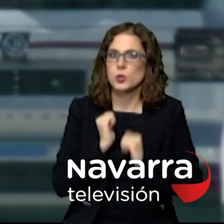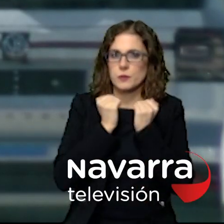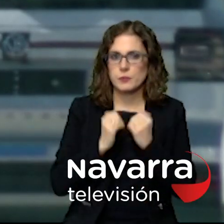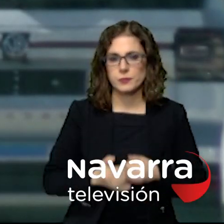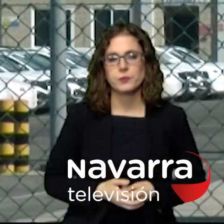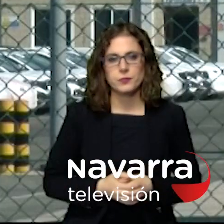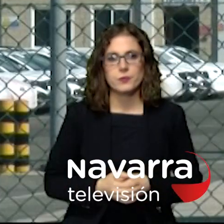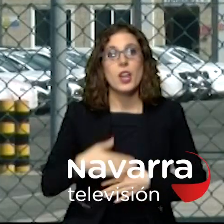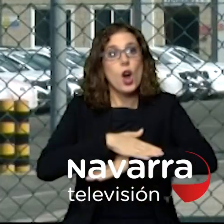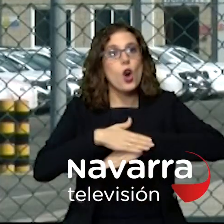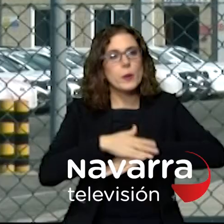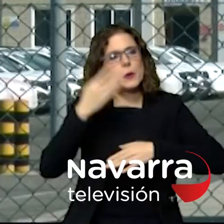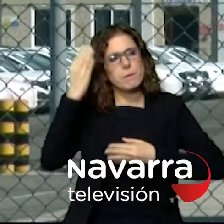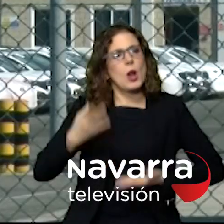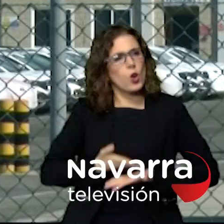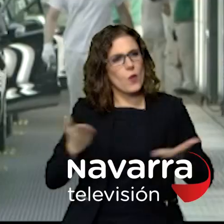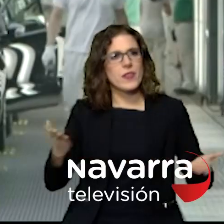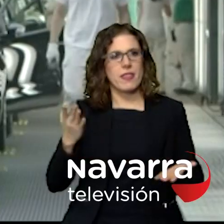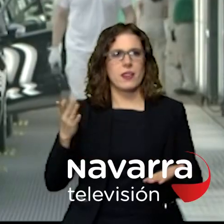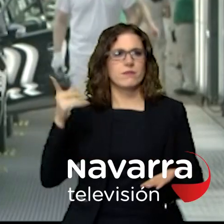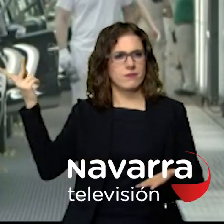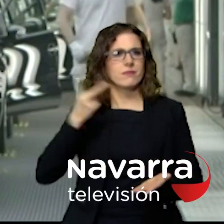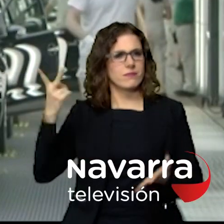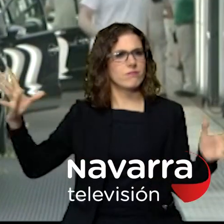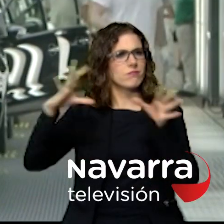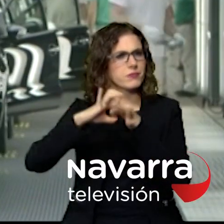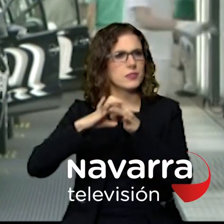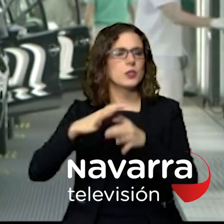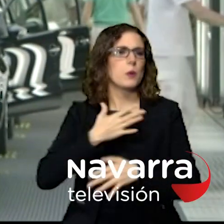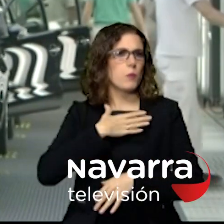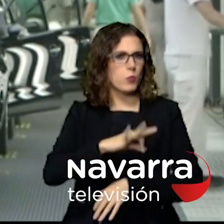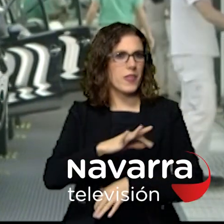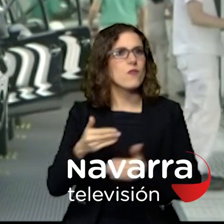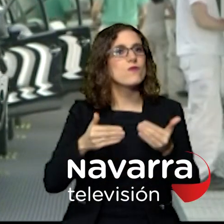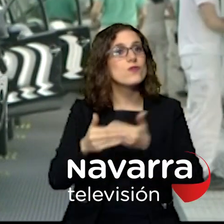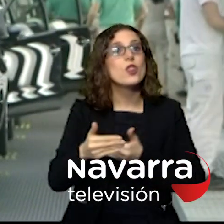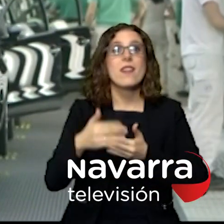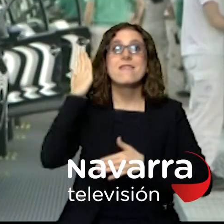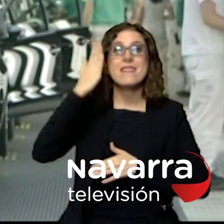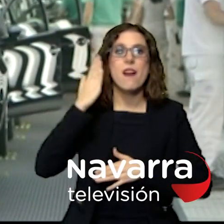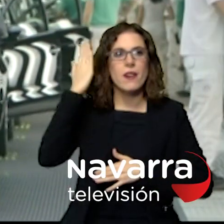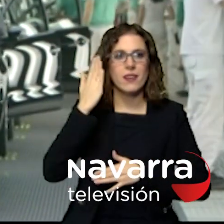tejer sinergias entre la industria más potente en este sector y que Navarra se convierta en pionera del vehículo eléctrico.